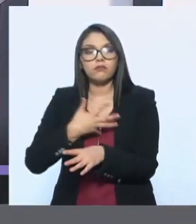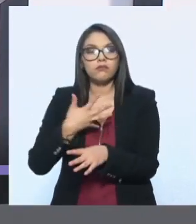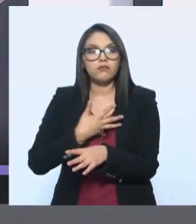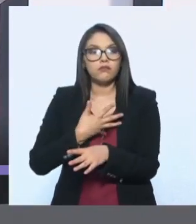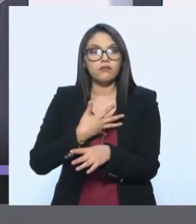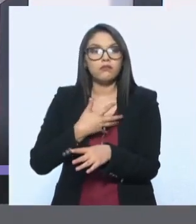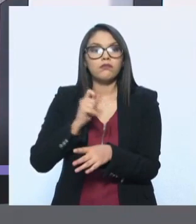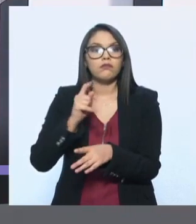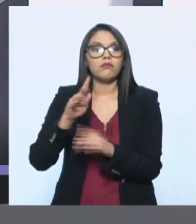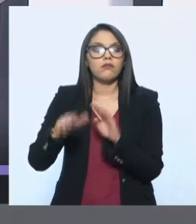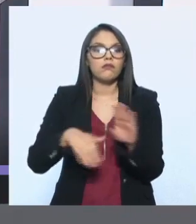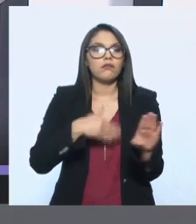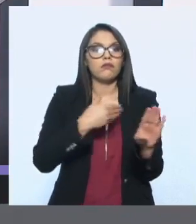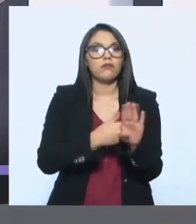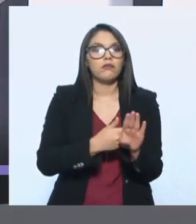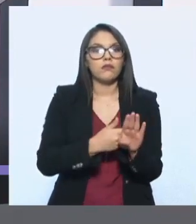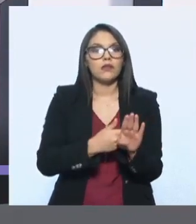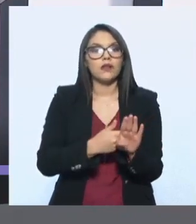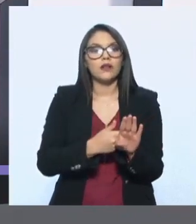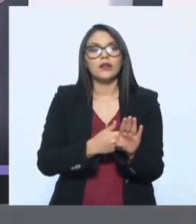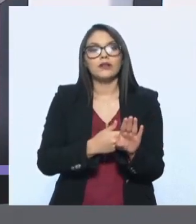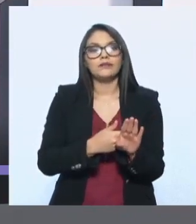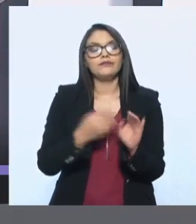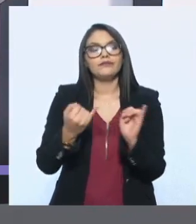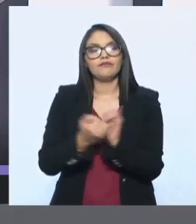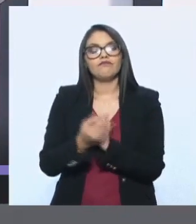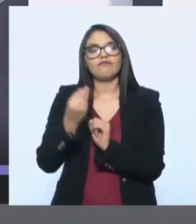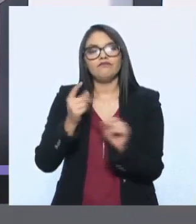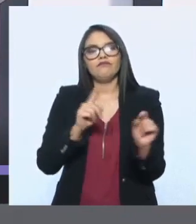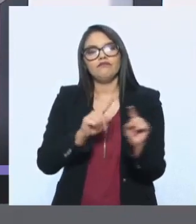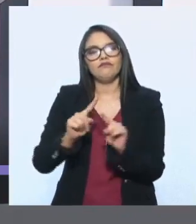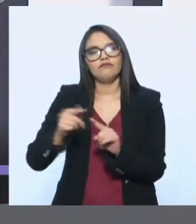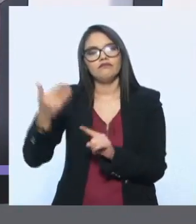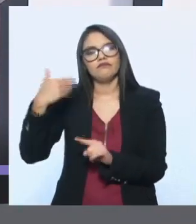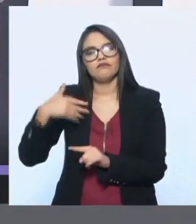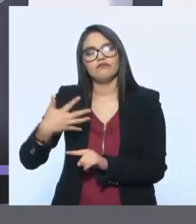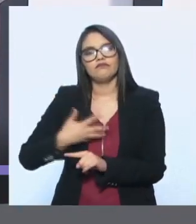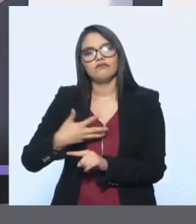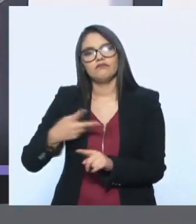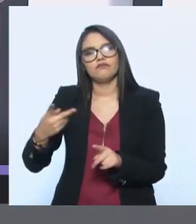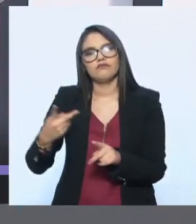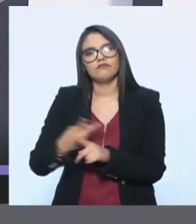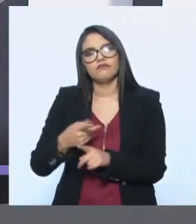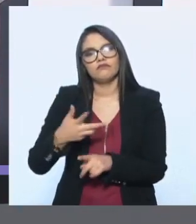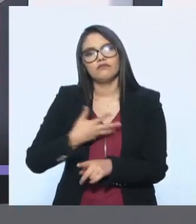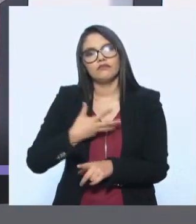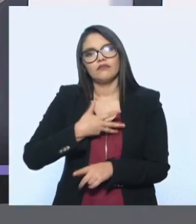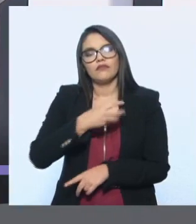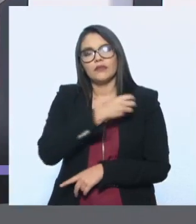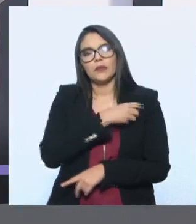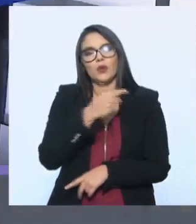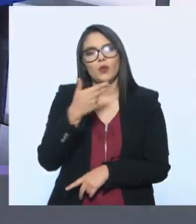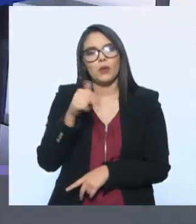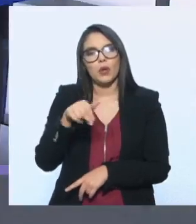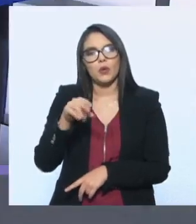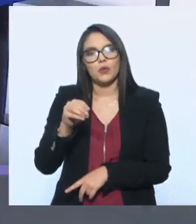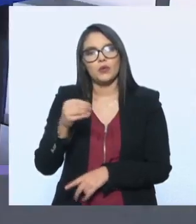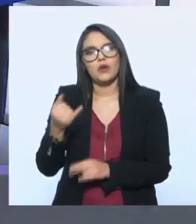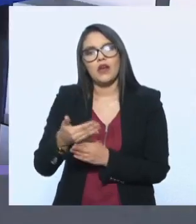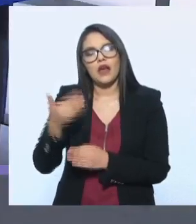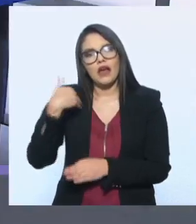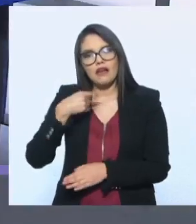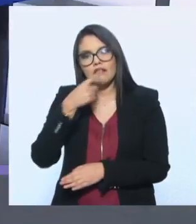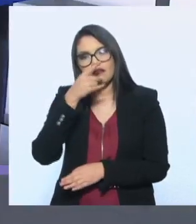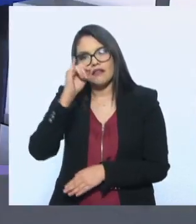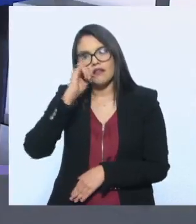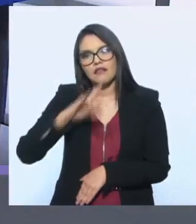contra del funcionario y por toda la gestión que tuvo desde que estuvo al frente de Capital Humano. No, y sobre advertencia no hay engaño. La jefa de